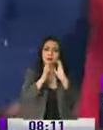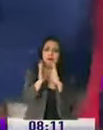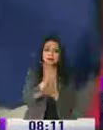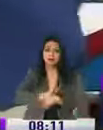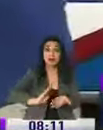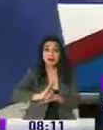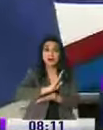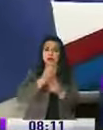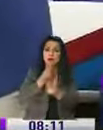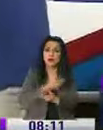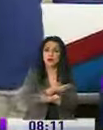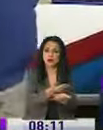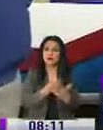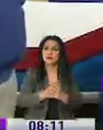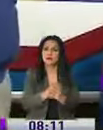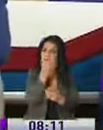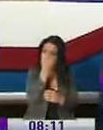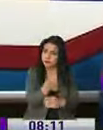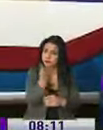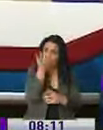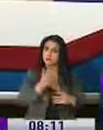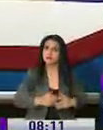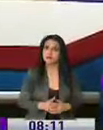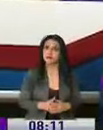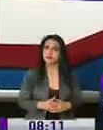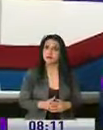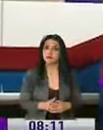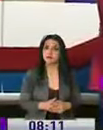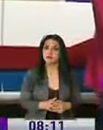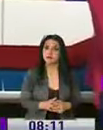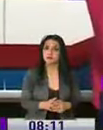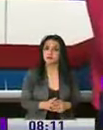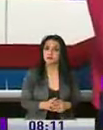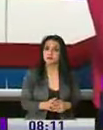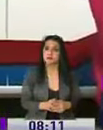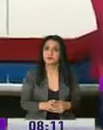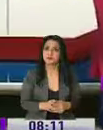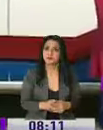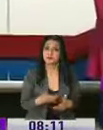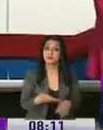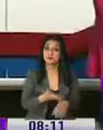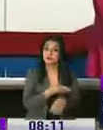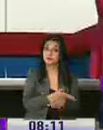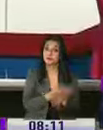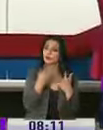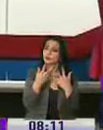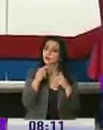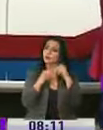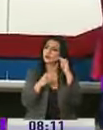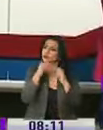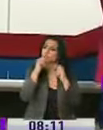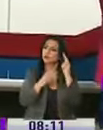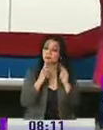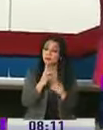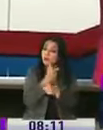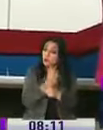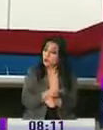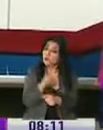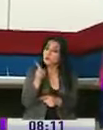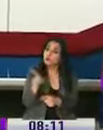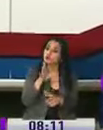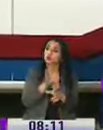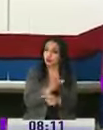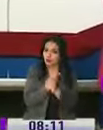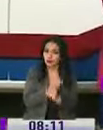nos cuenten. Vecina, muy buenos días. Coméntenos, ¿se han hecho estas obras de mitigación para precautelar también la seguridad de ustedes,